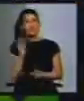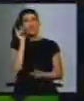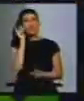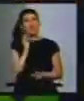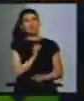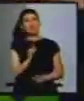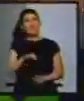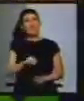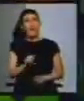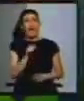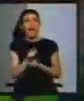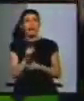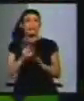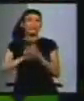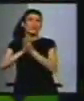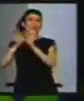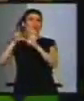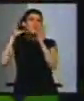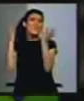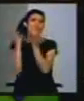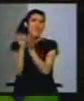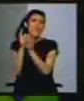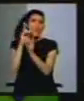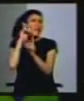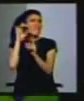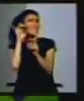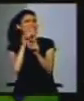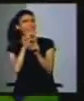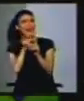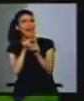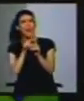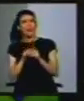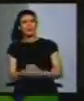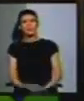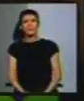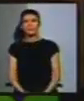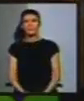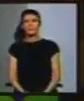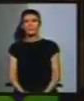en todo el mundo. ¡Beto! ¡Beto! ¡Beto!